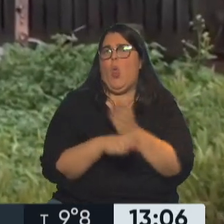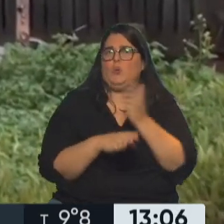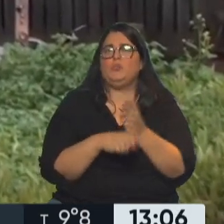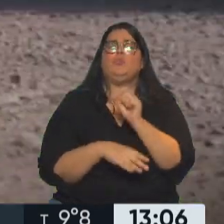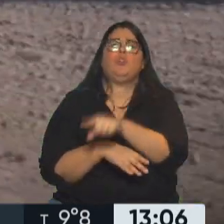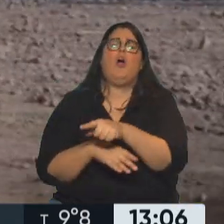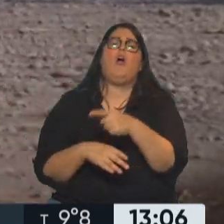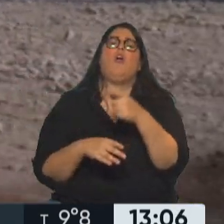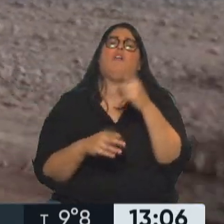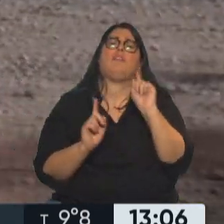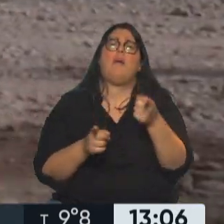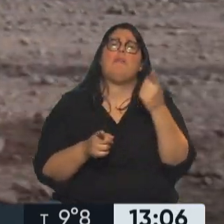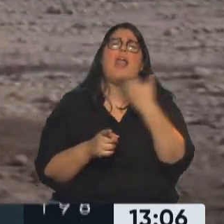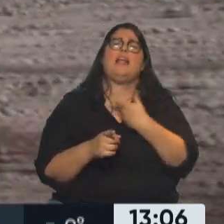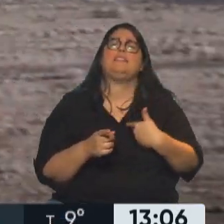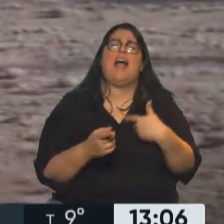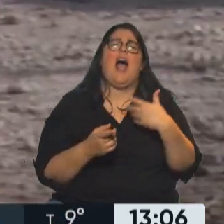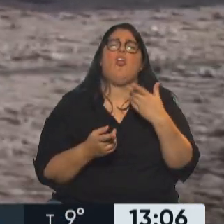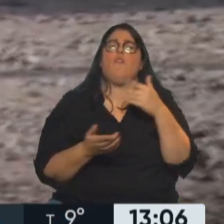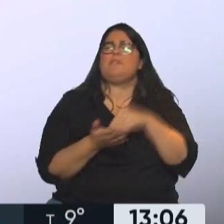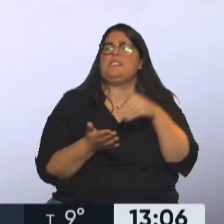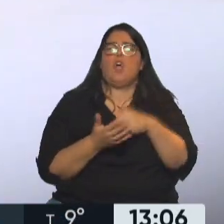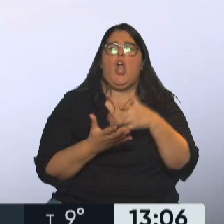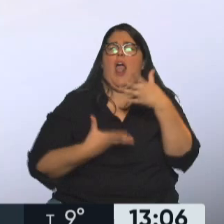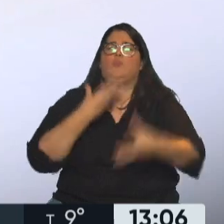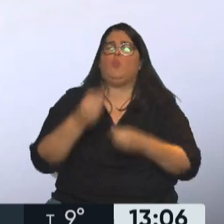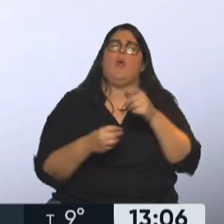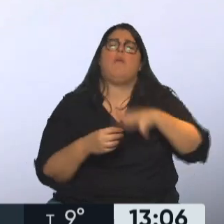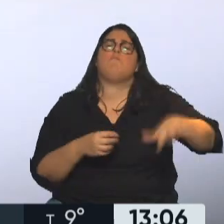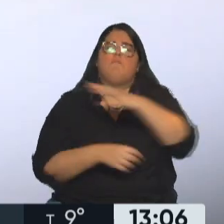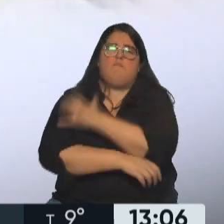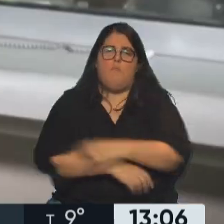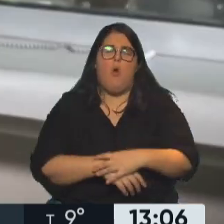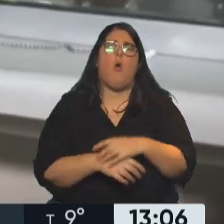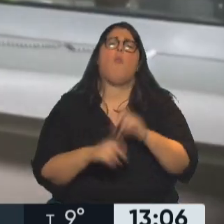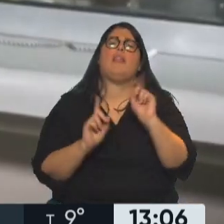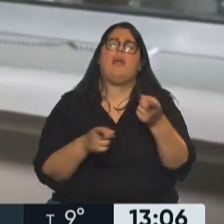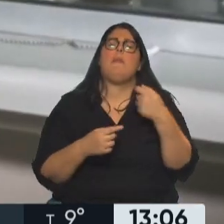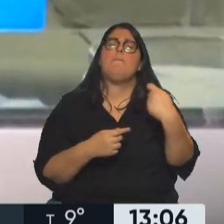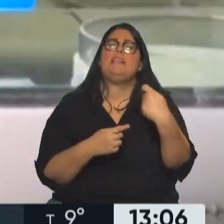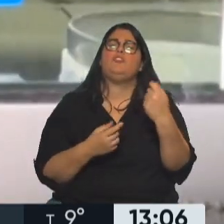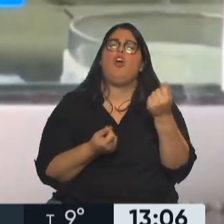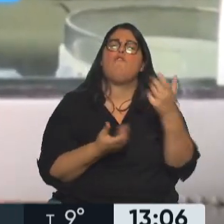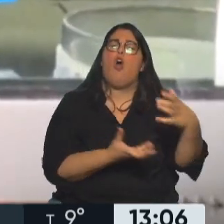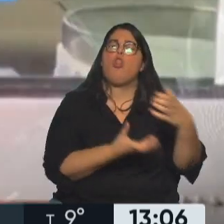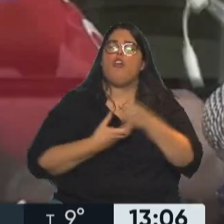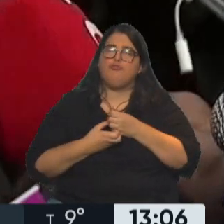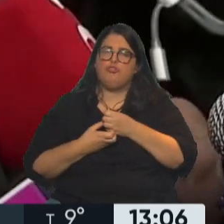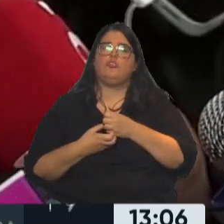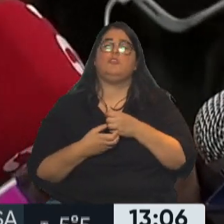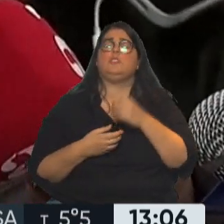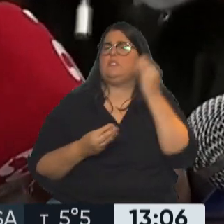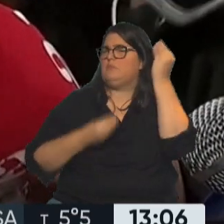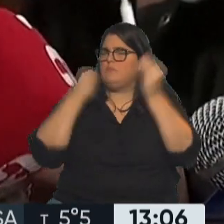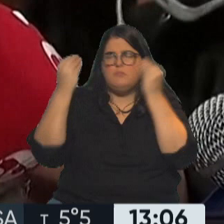las millonarias ayudas estatales a los sectores vulnerables y los retiros parciales de los fondos de ahorro de pensión. Tremendamente